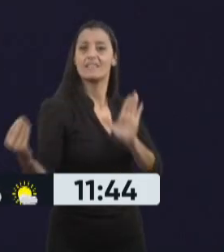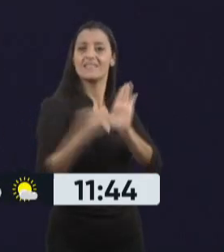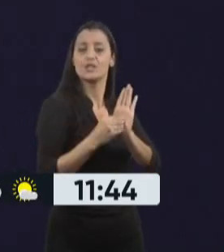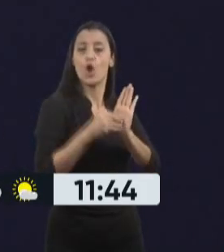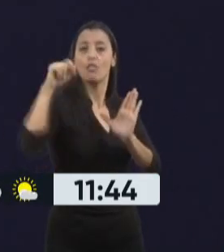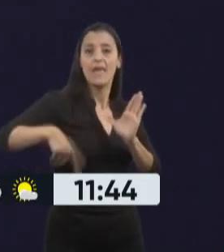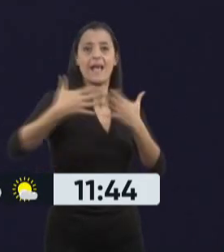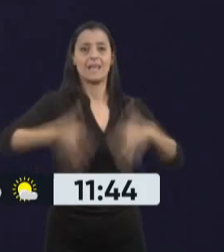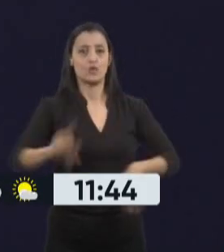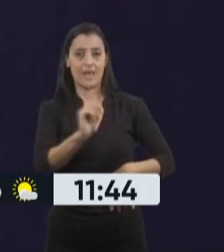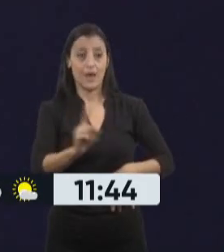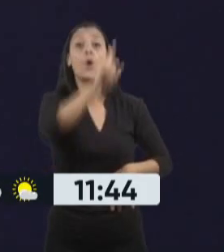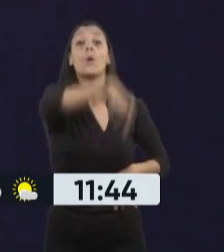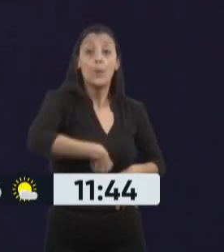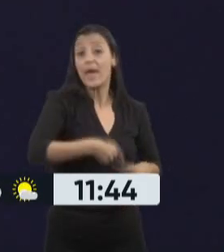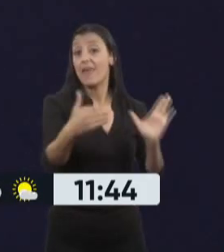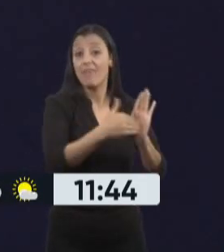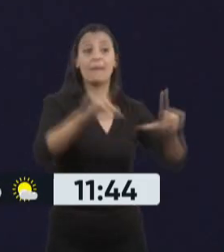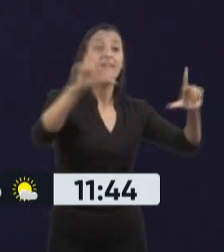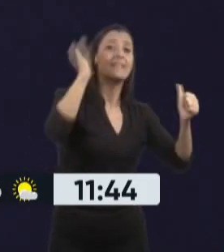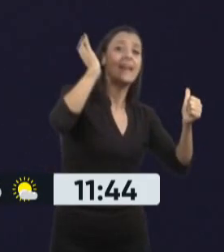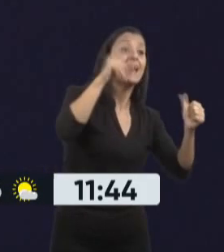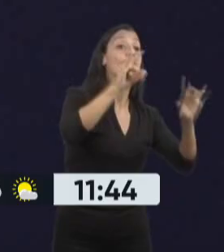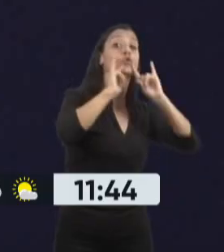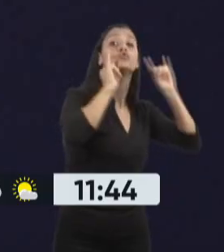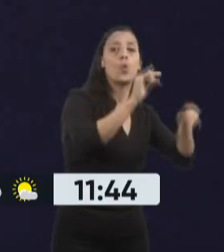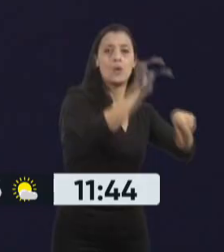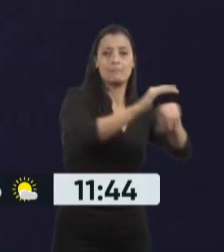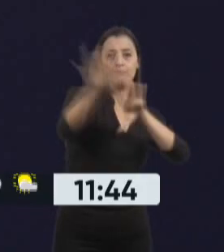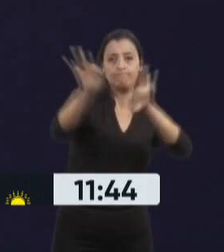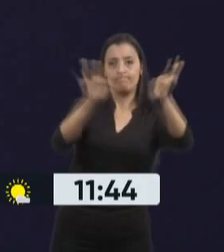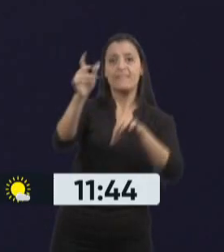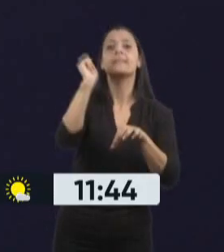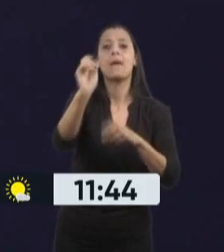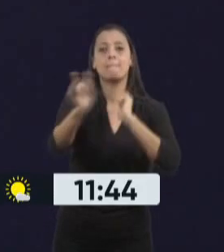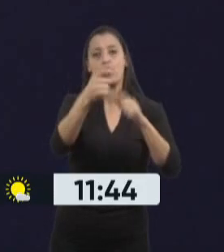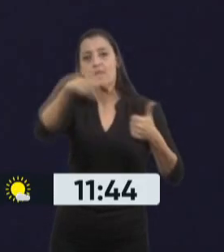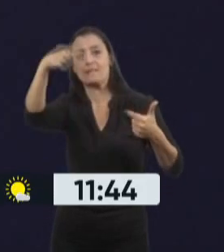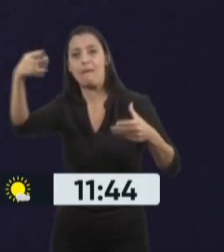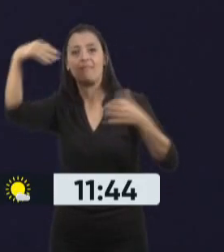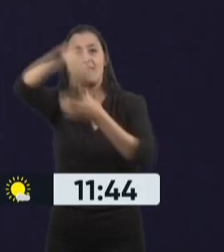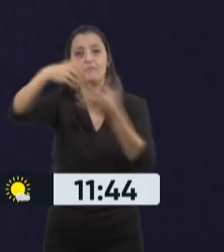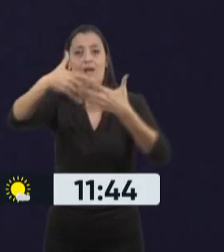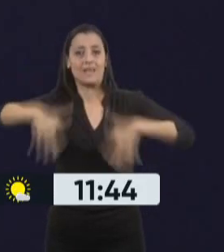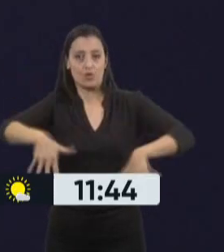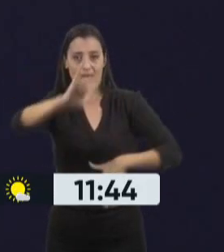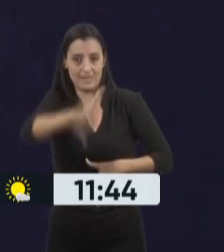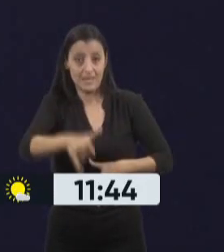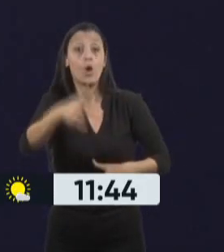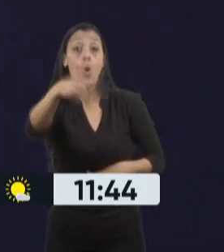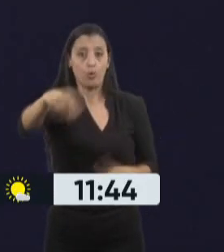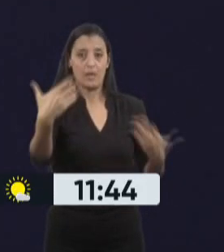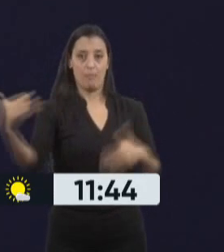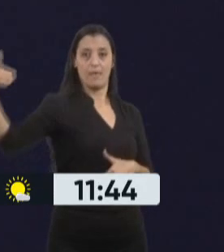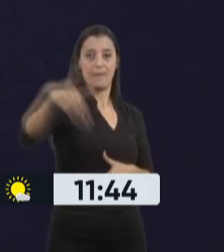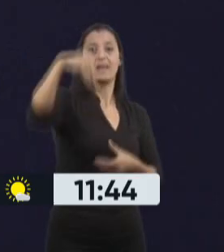es del medio y en tal caso el medio elige a los periodistas que utilizan esa acreditación que se le otorga al medio para venir a Casa